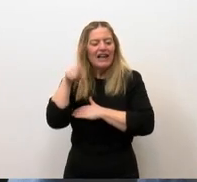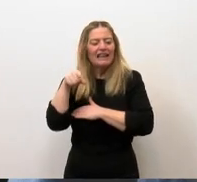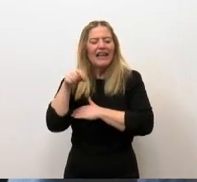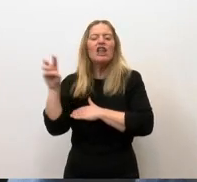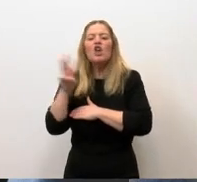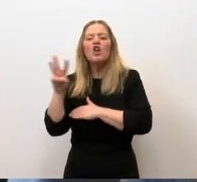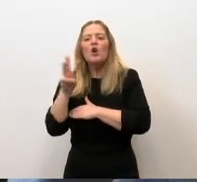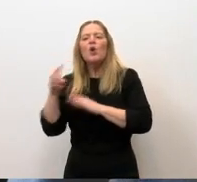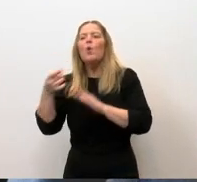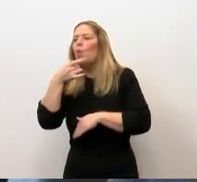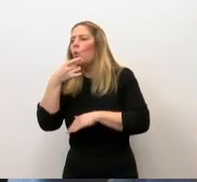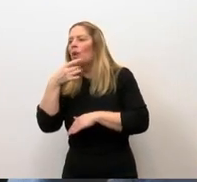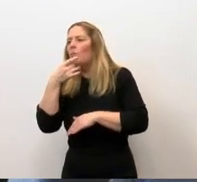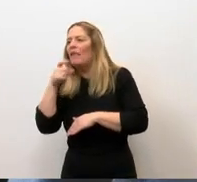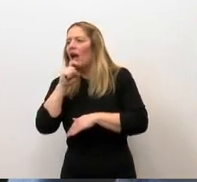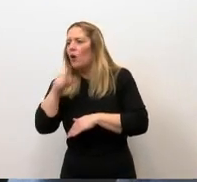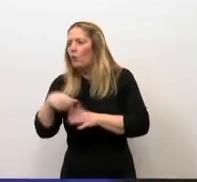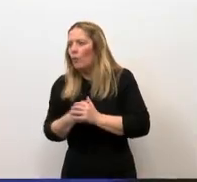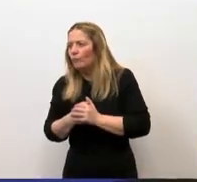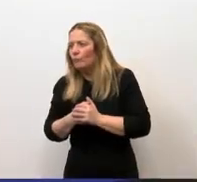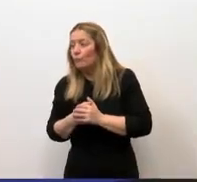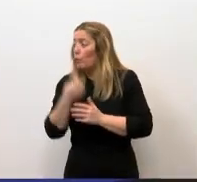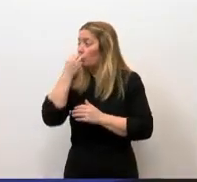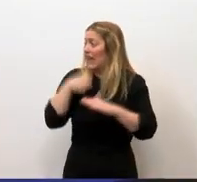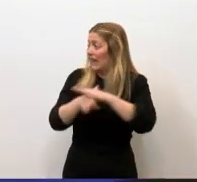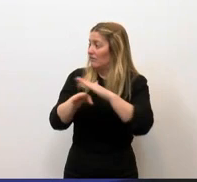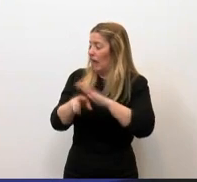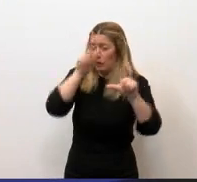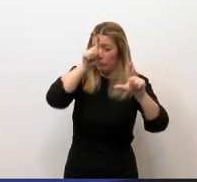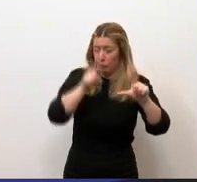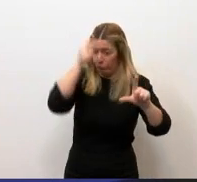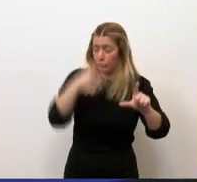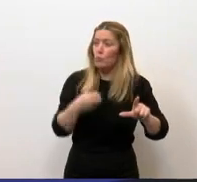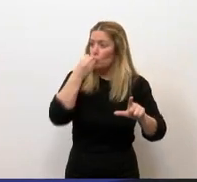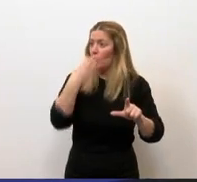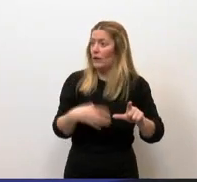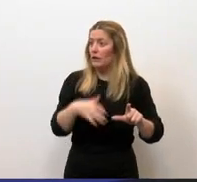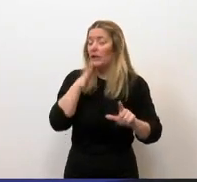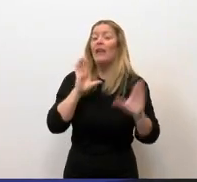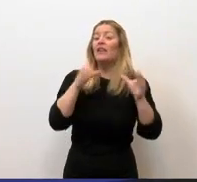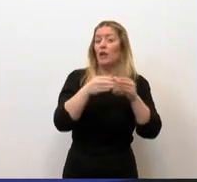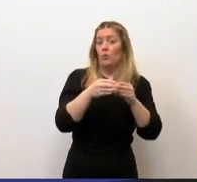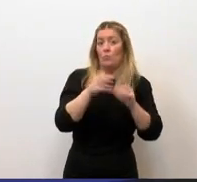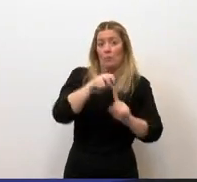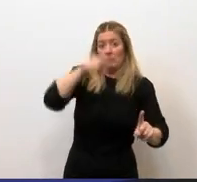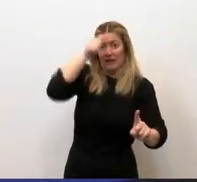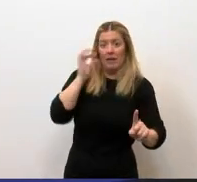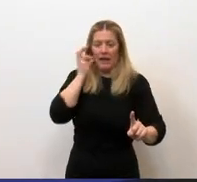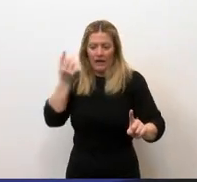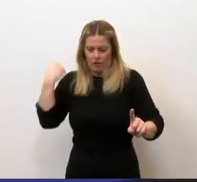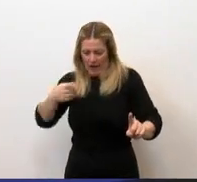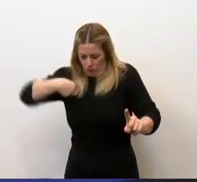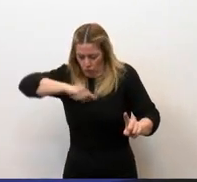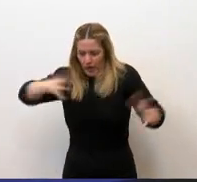estas las tenemos muy bien, porque desde la asociación, ya desde el grupo de perspectiva de género, ya hemos